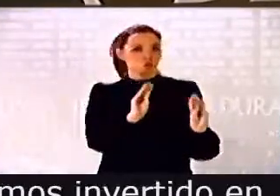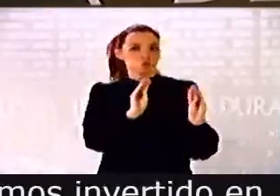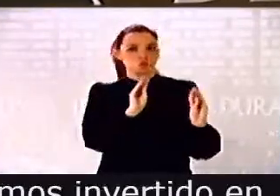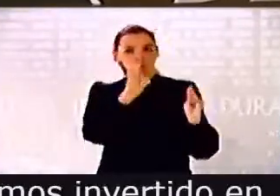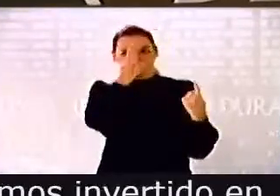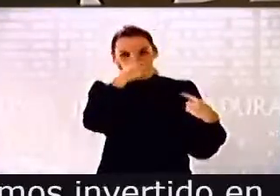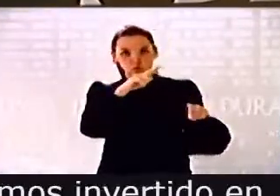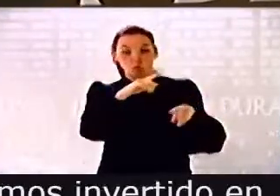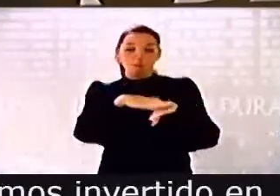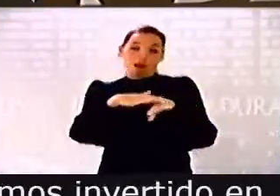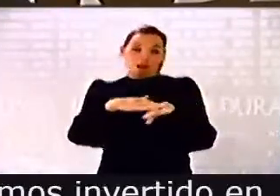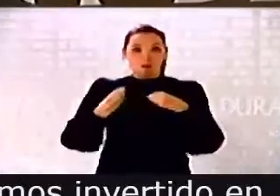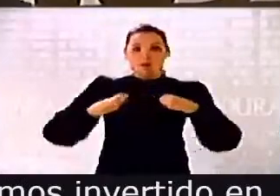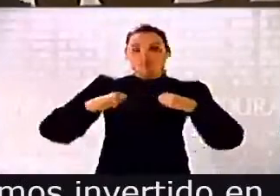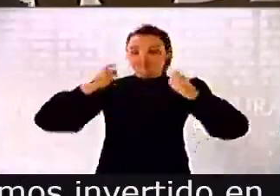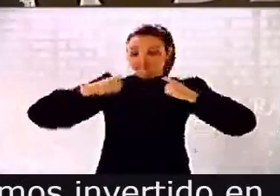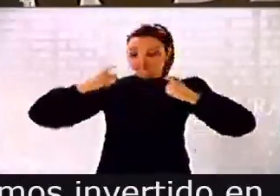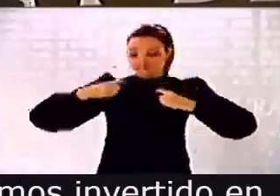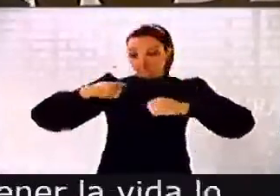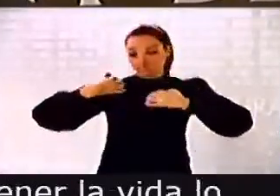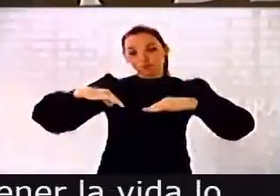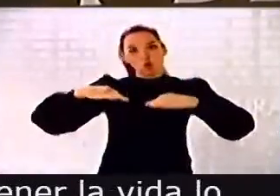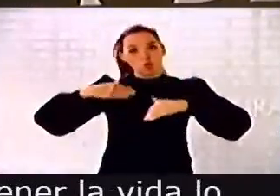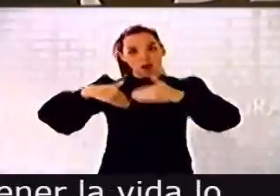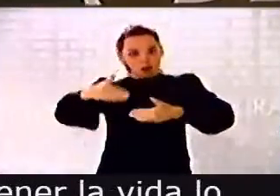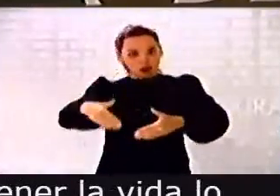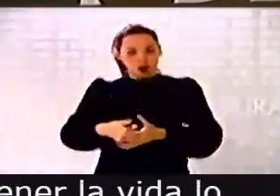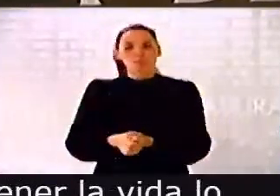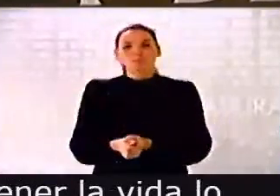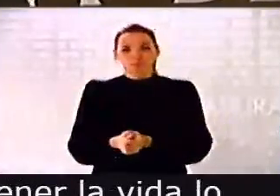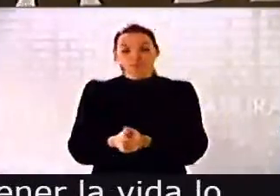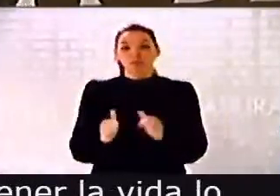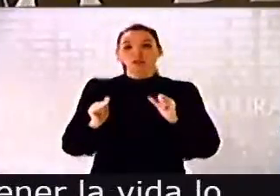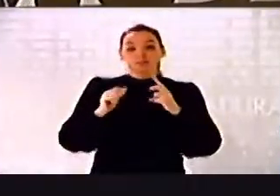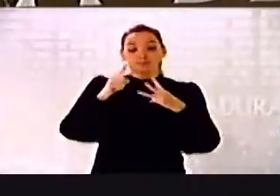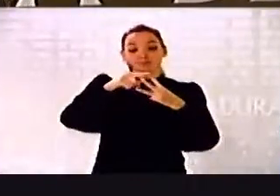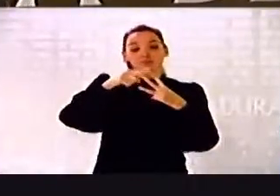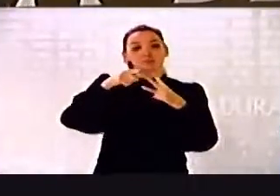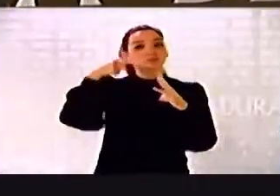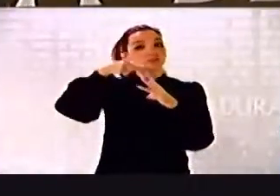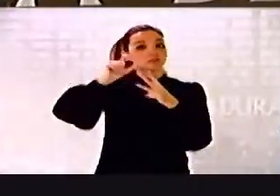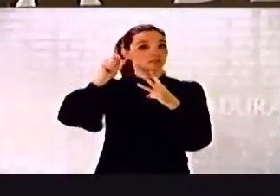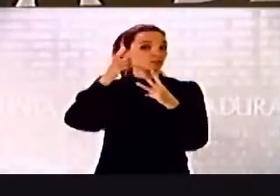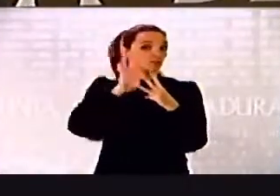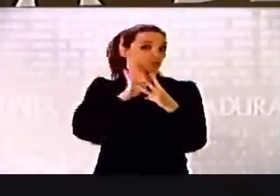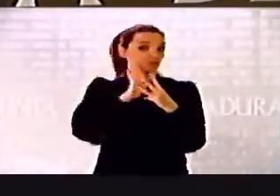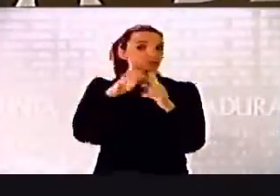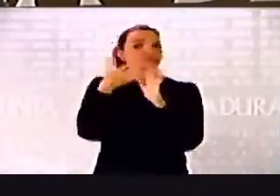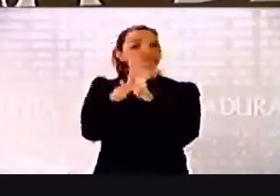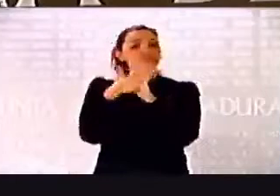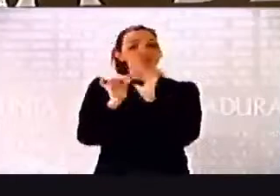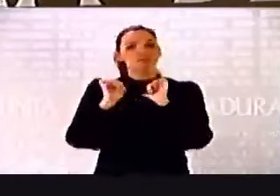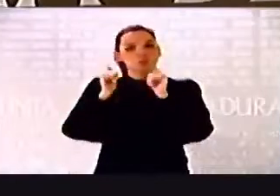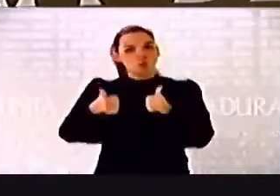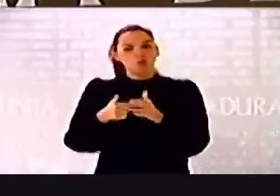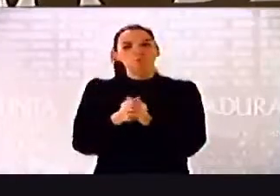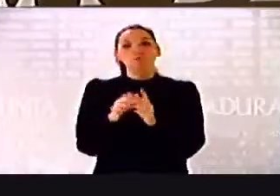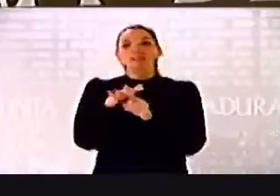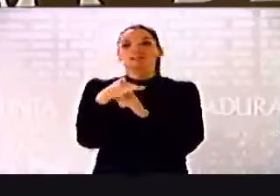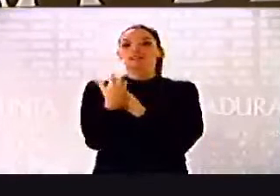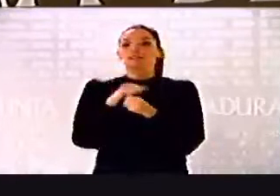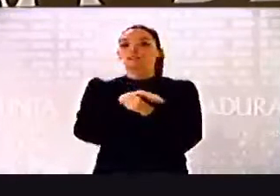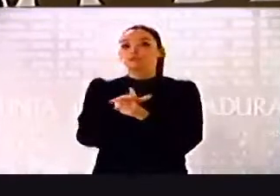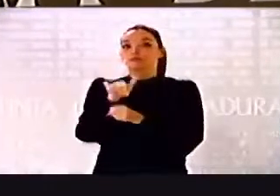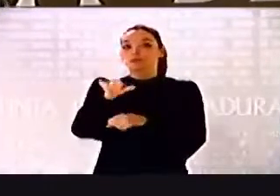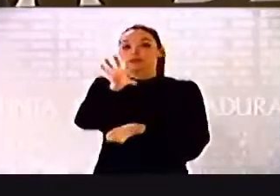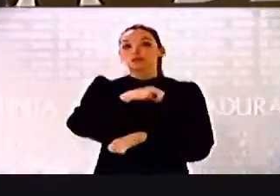vida lo más normal posible. Empiezo con el primero de los objetivos. La situación de la pandemia en la Comunidad Autónoma de